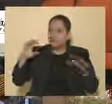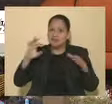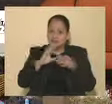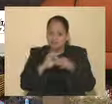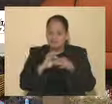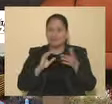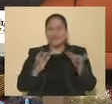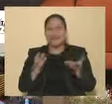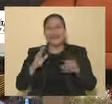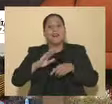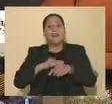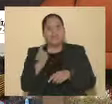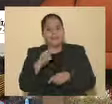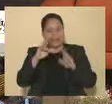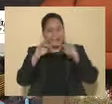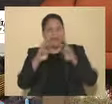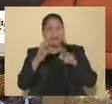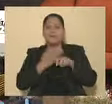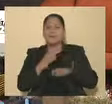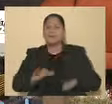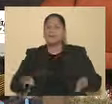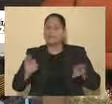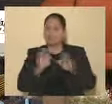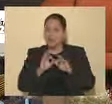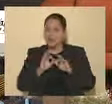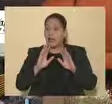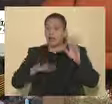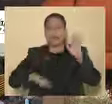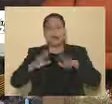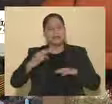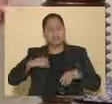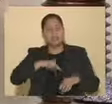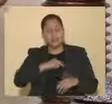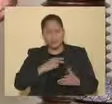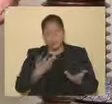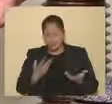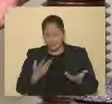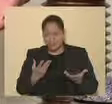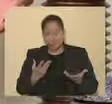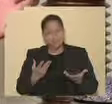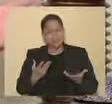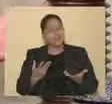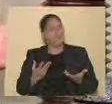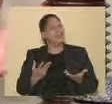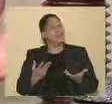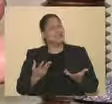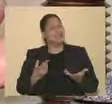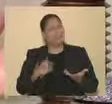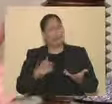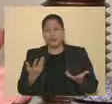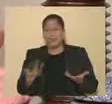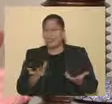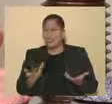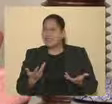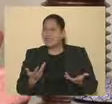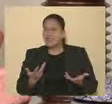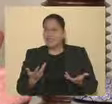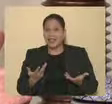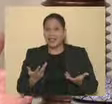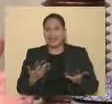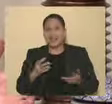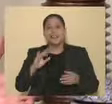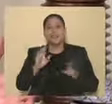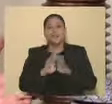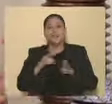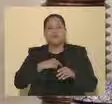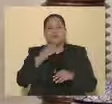bien, porque son temas importantes que de repente nos quedamos con cara de... Con los ojos ¿Qué pelones de cómo hacemos, no? contesto. ¿Cómo contesto